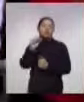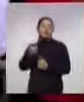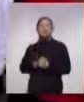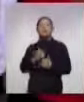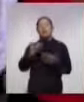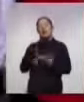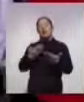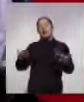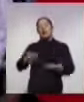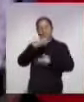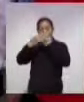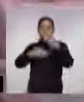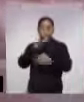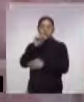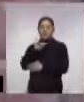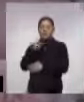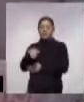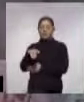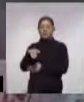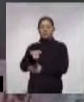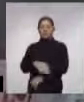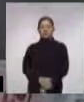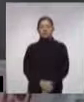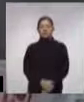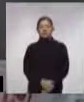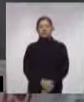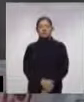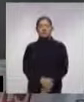Morales, Ahora Noticias.